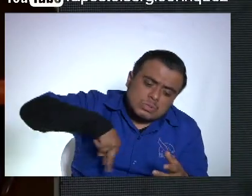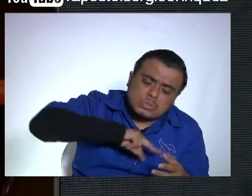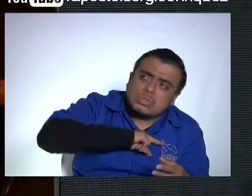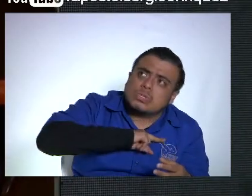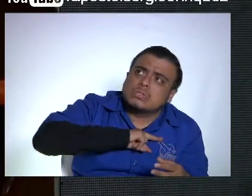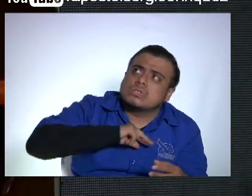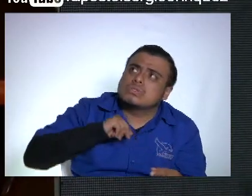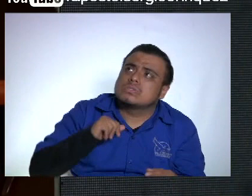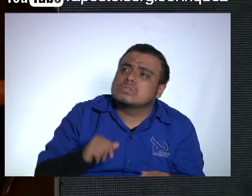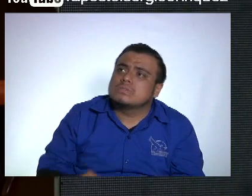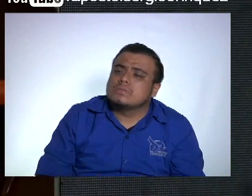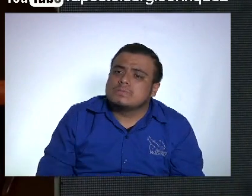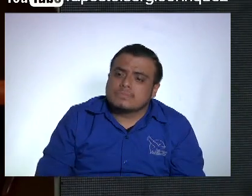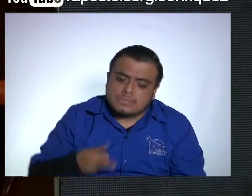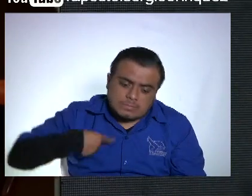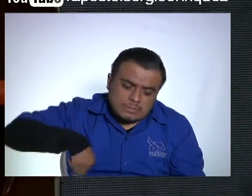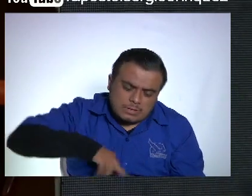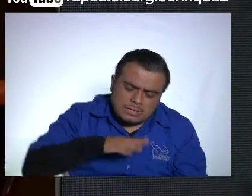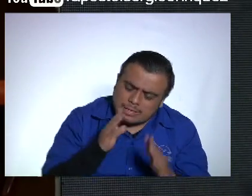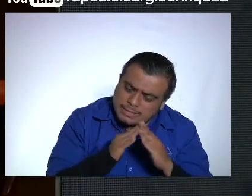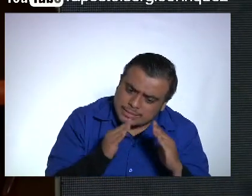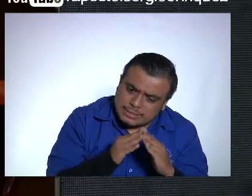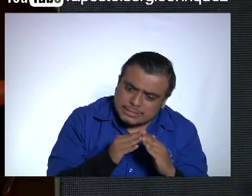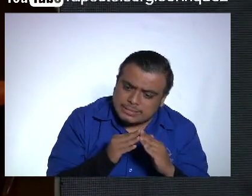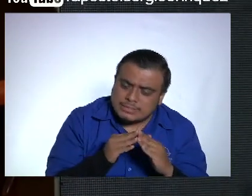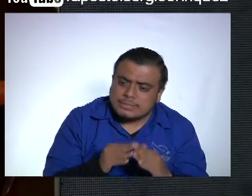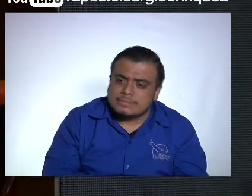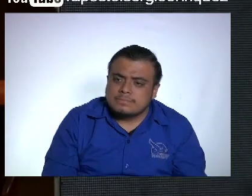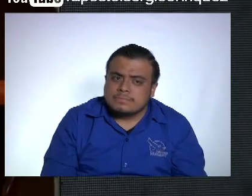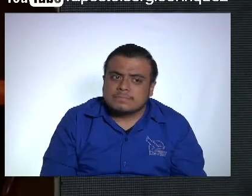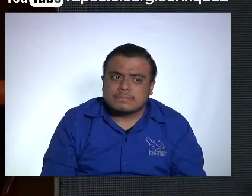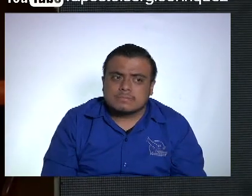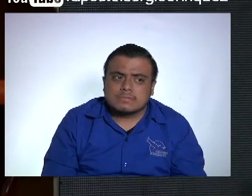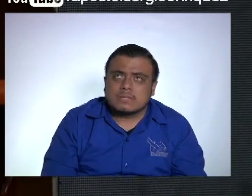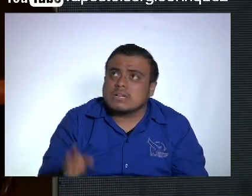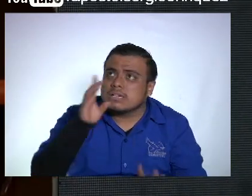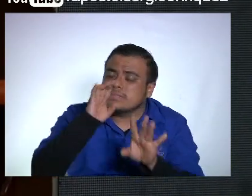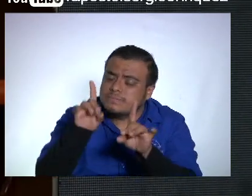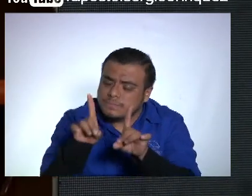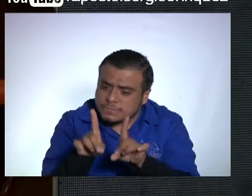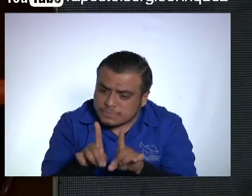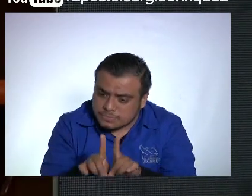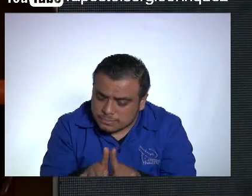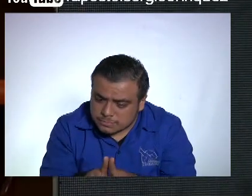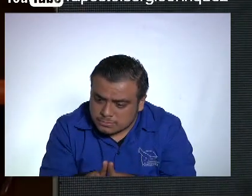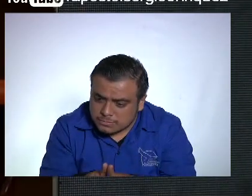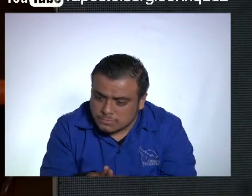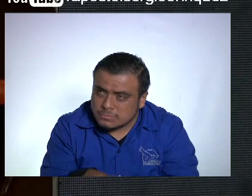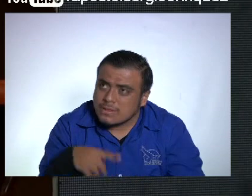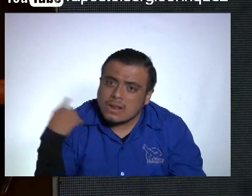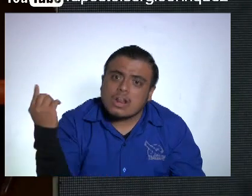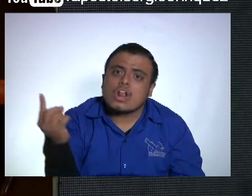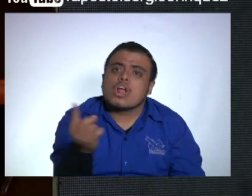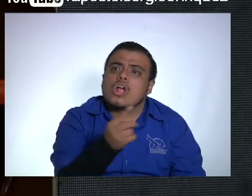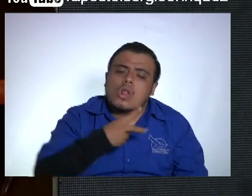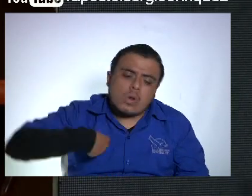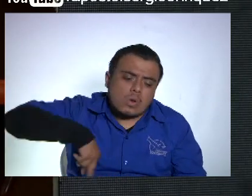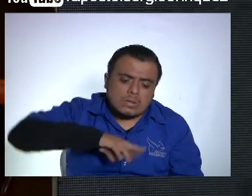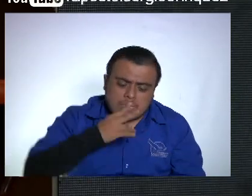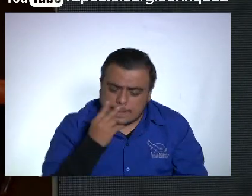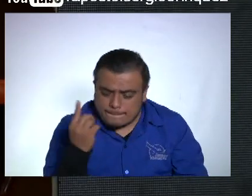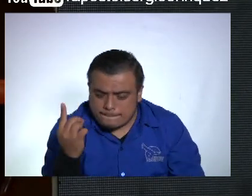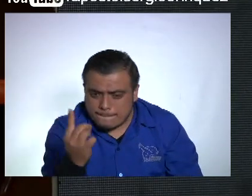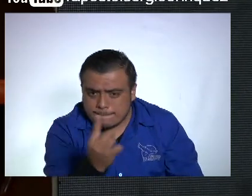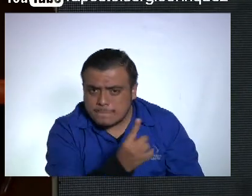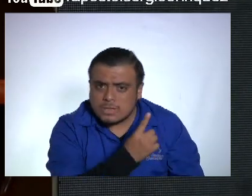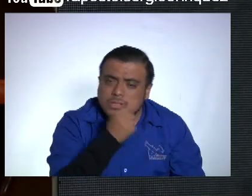nosotros y en nuestras casas, Señor. Y asimismo, Padre bendito, por todos nuestros hermanos, Señor, que